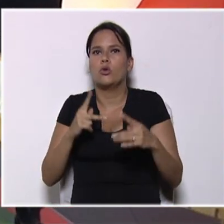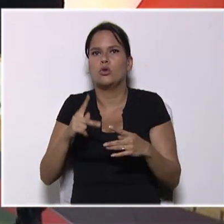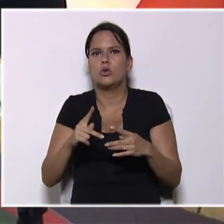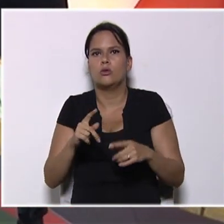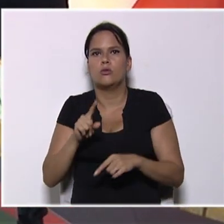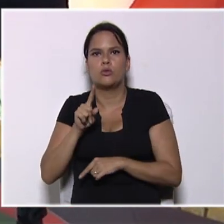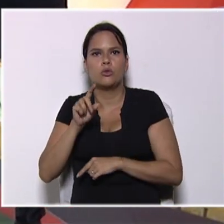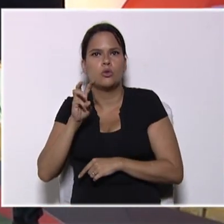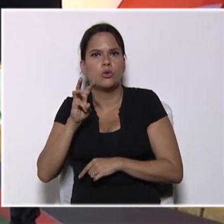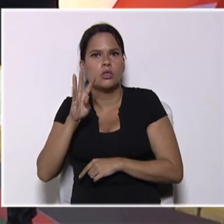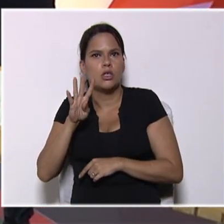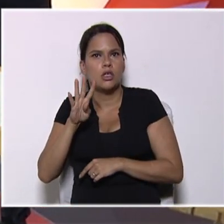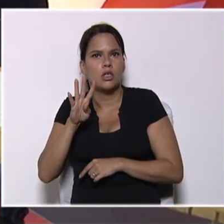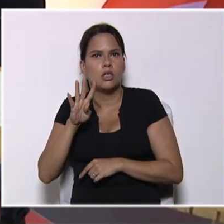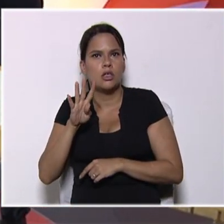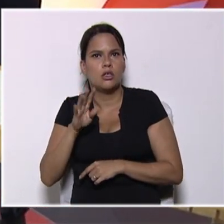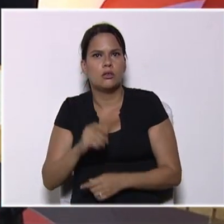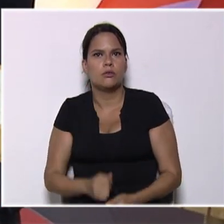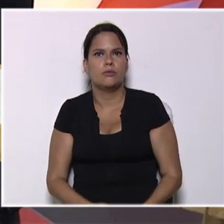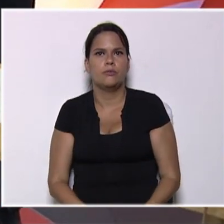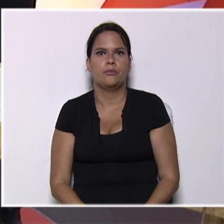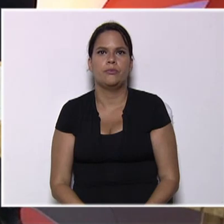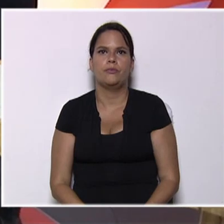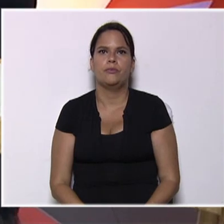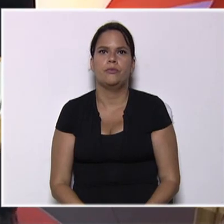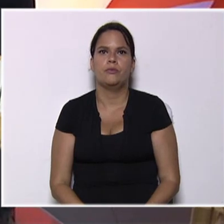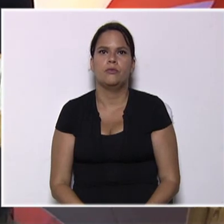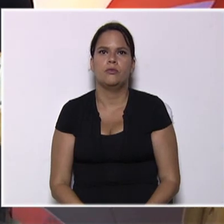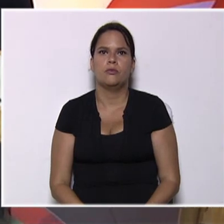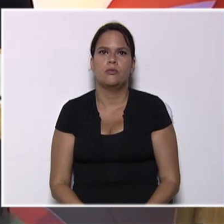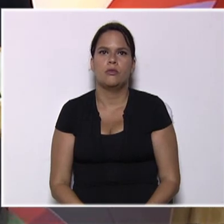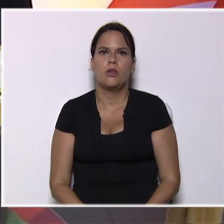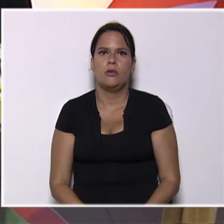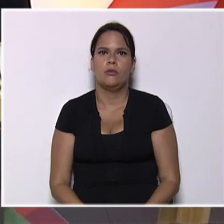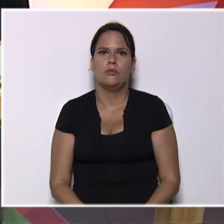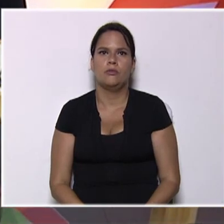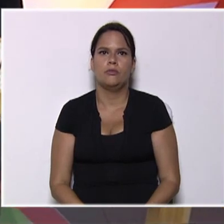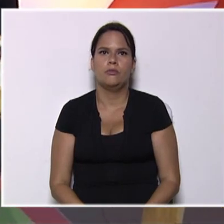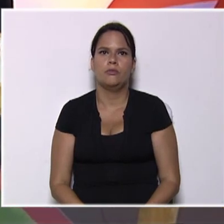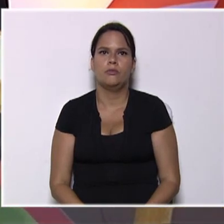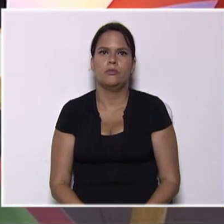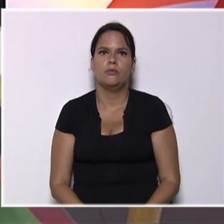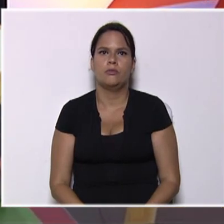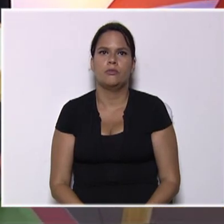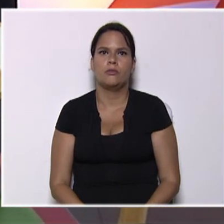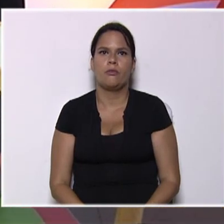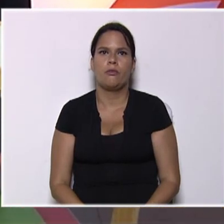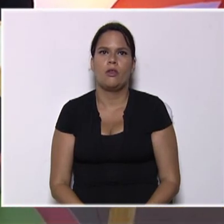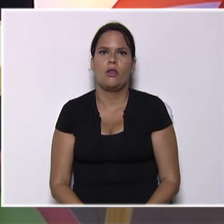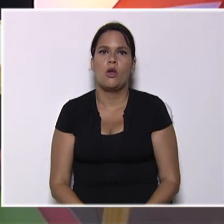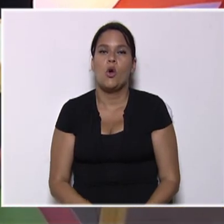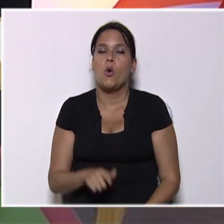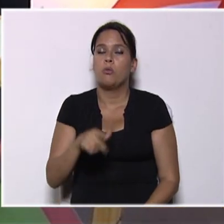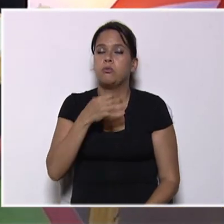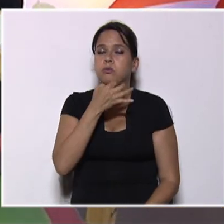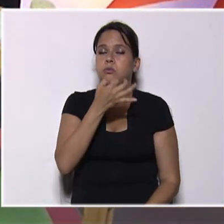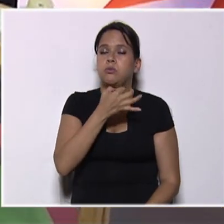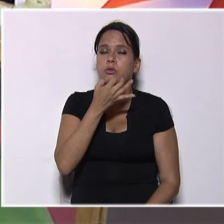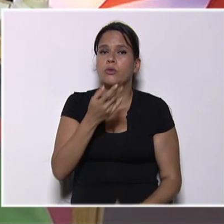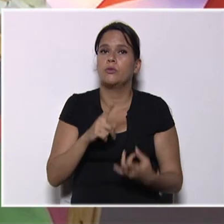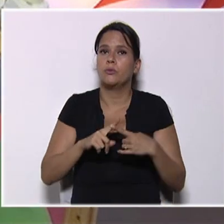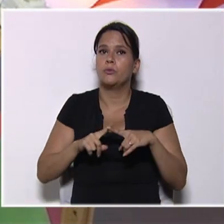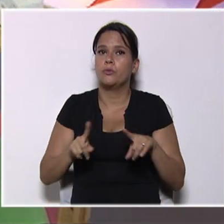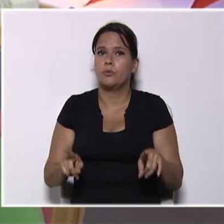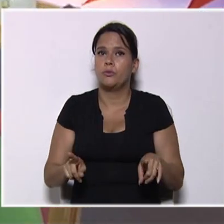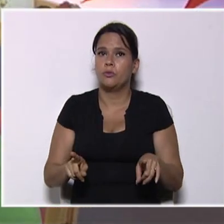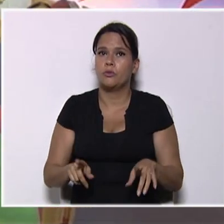tres. Uno, dos y tres. ¡Cuaxuja! ¿Cuaxuja? ¿Cuaxuja, Mayra? ¿Cuaxuja, Reinaldo? Bueno, muchachos, hoy la tarde es diferente.